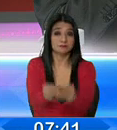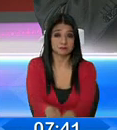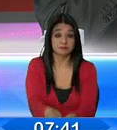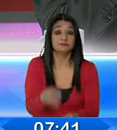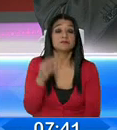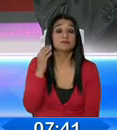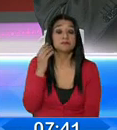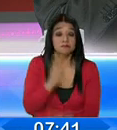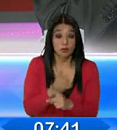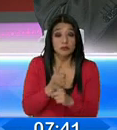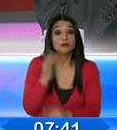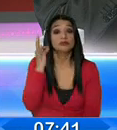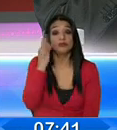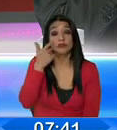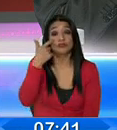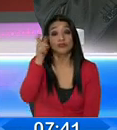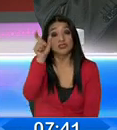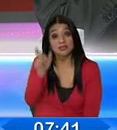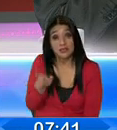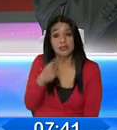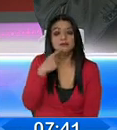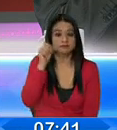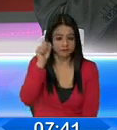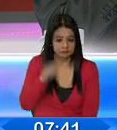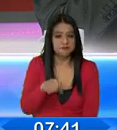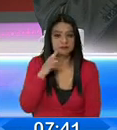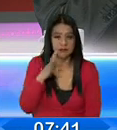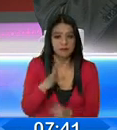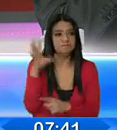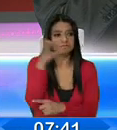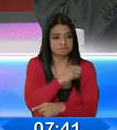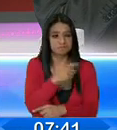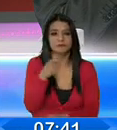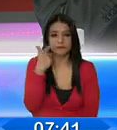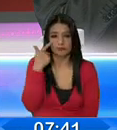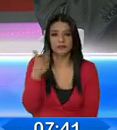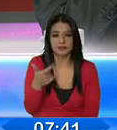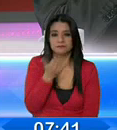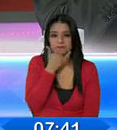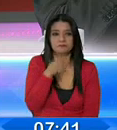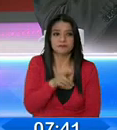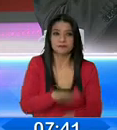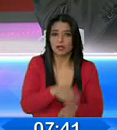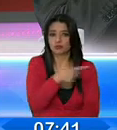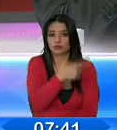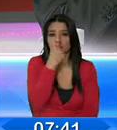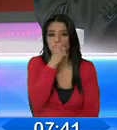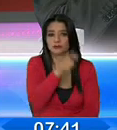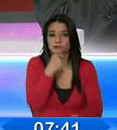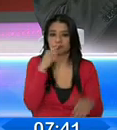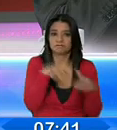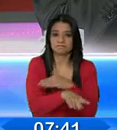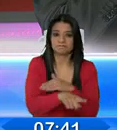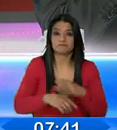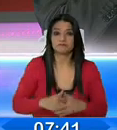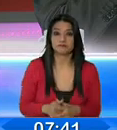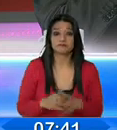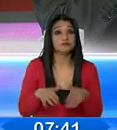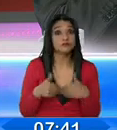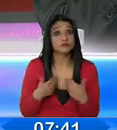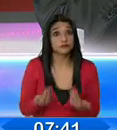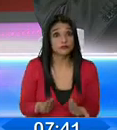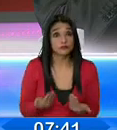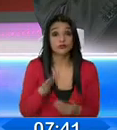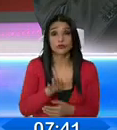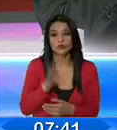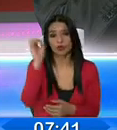ha señalado algunos casos en los cuales la fiscalía se ha visto afectada por intervenciones. Yo podría mencionar desde el punto de vista de